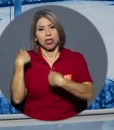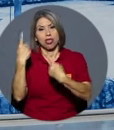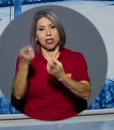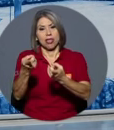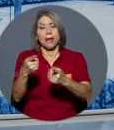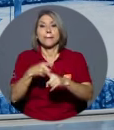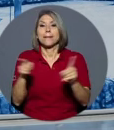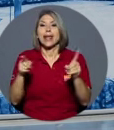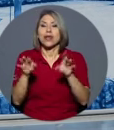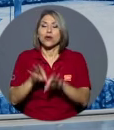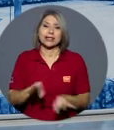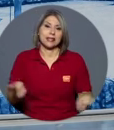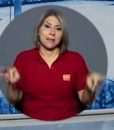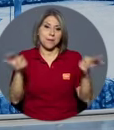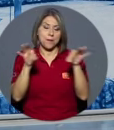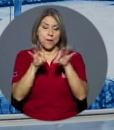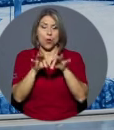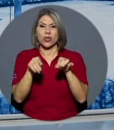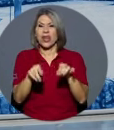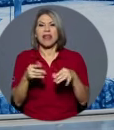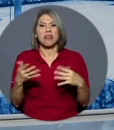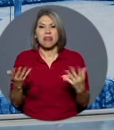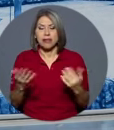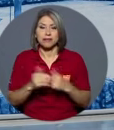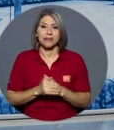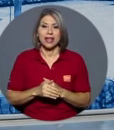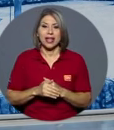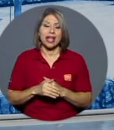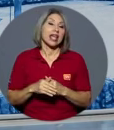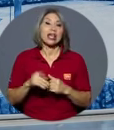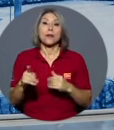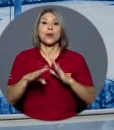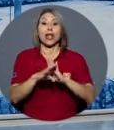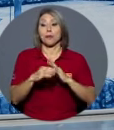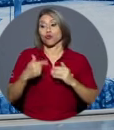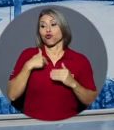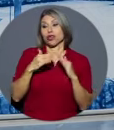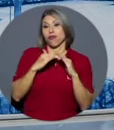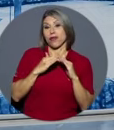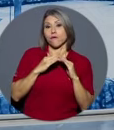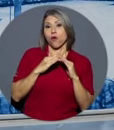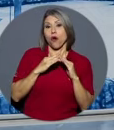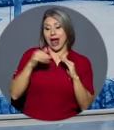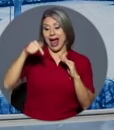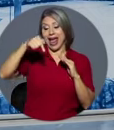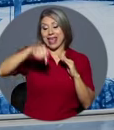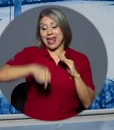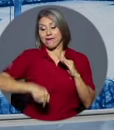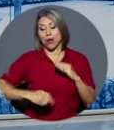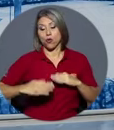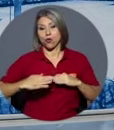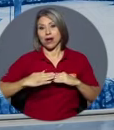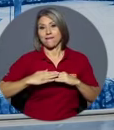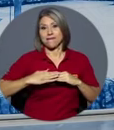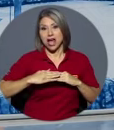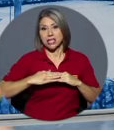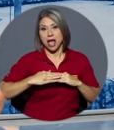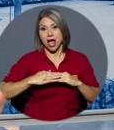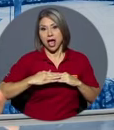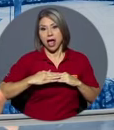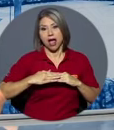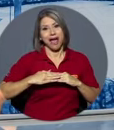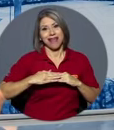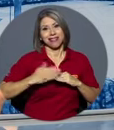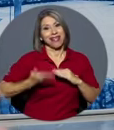Pero lo clave aquí en esto es que la falla no tiene que estar en el cantón para que lo afecte. O sea, tal vez podemos ver el